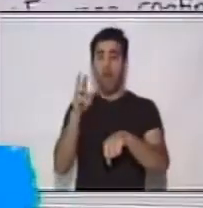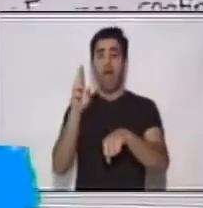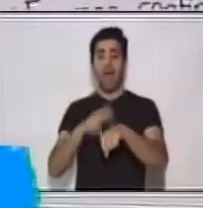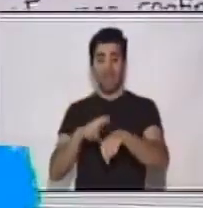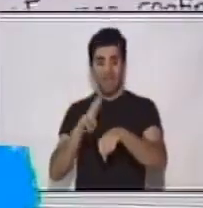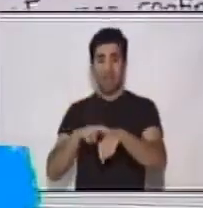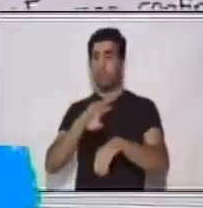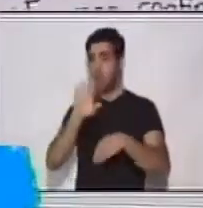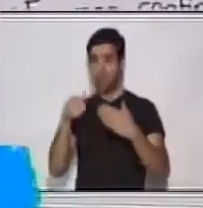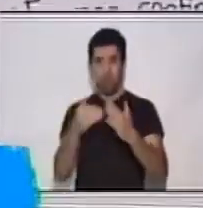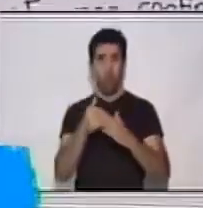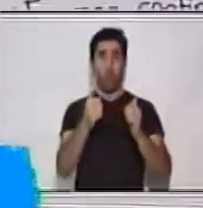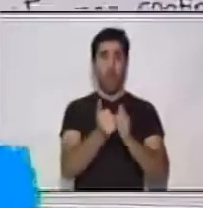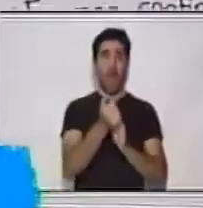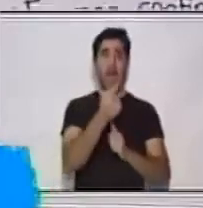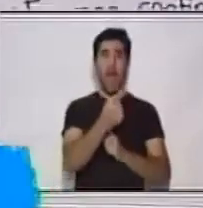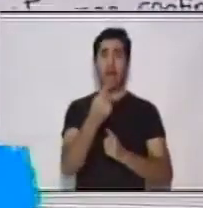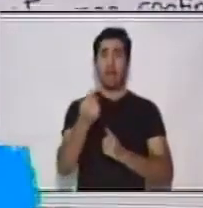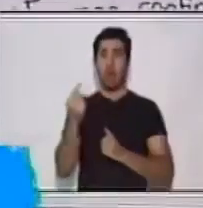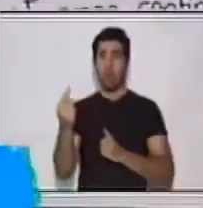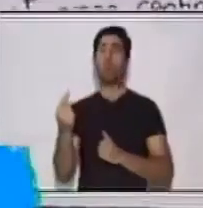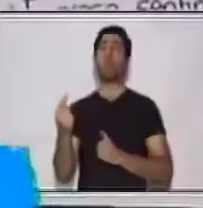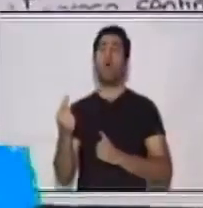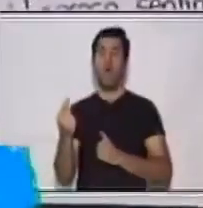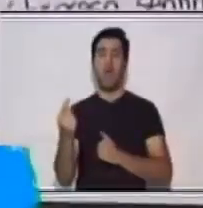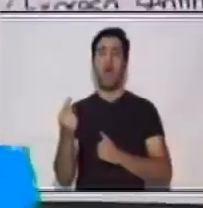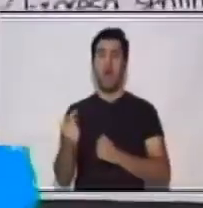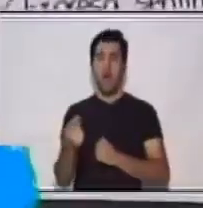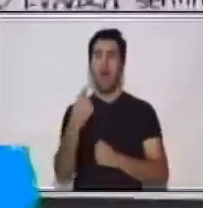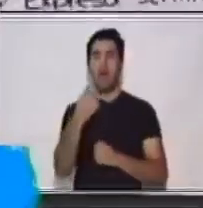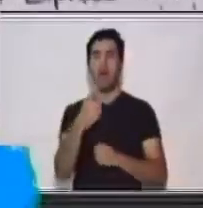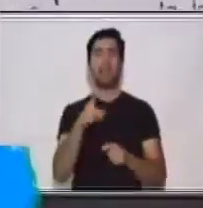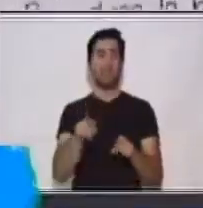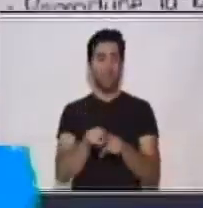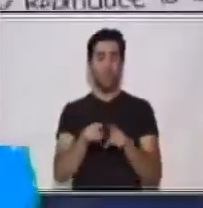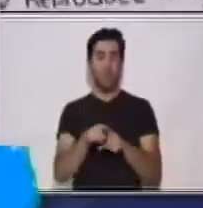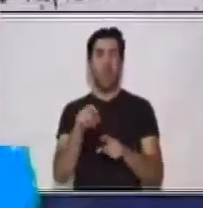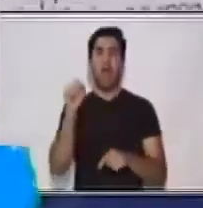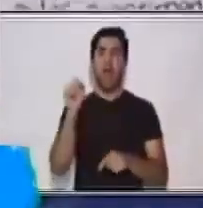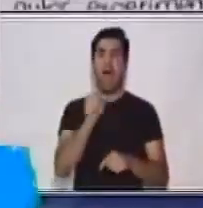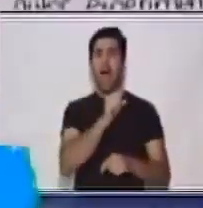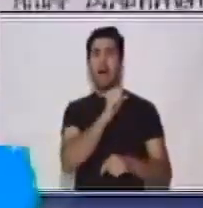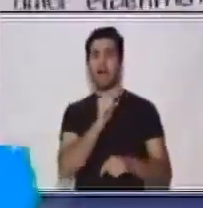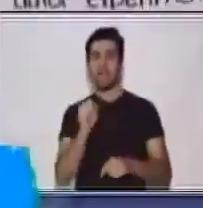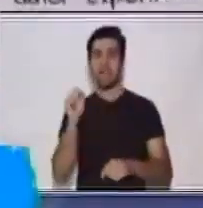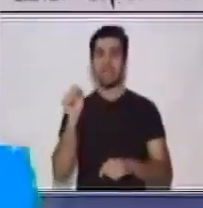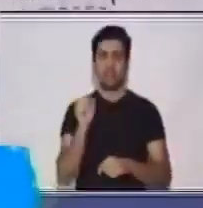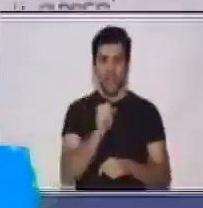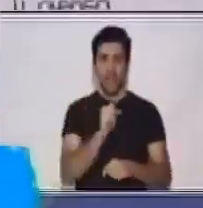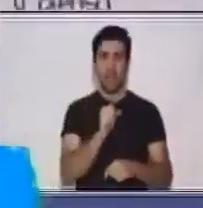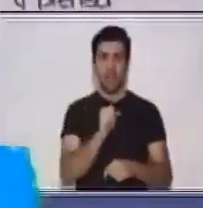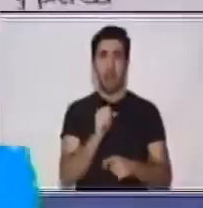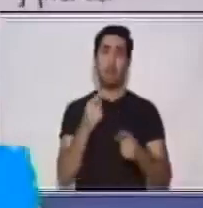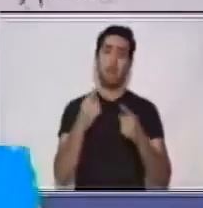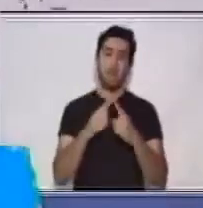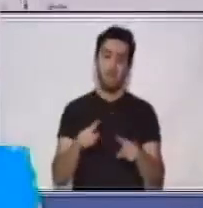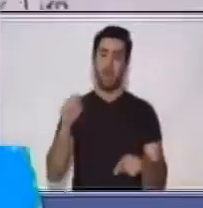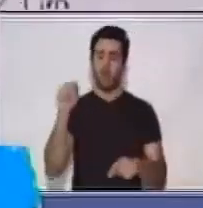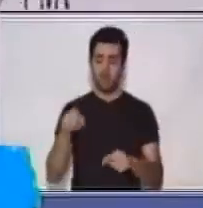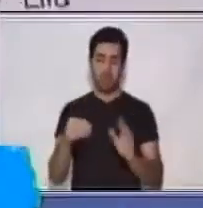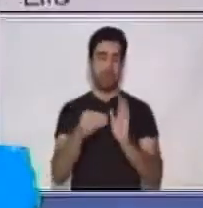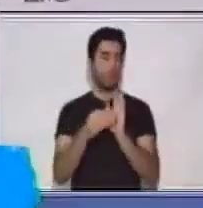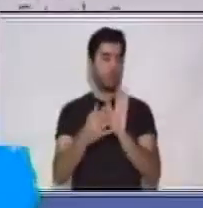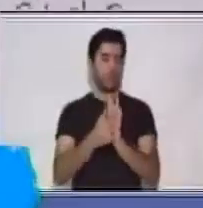métrica en cada una de las estrofas, va a sonar como que estuviéramos cantando el poema, ¿verdad? Pero eso corresponde